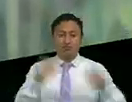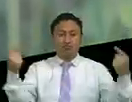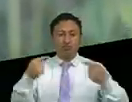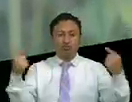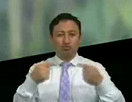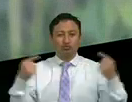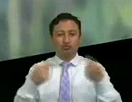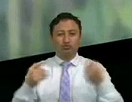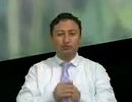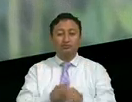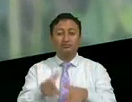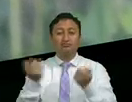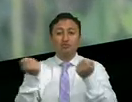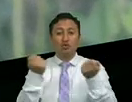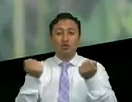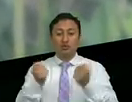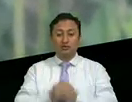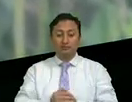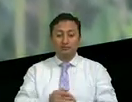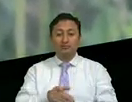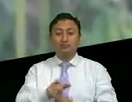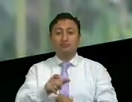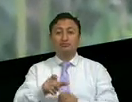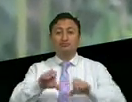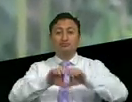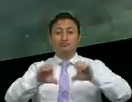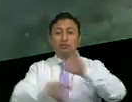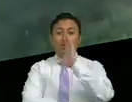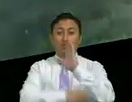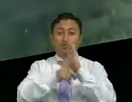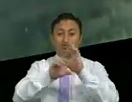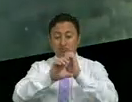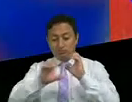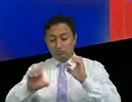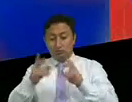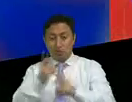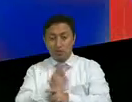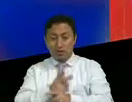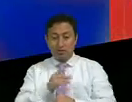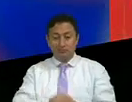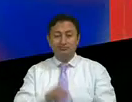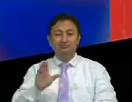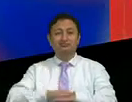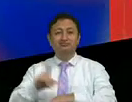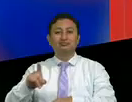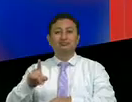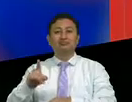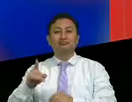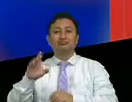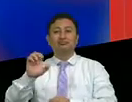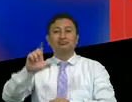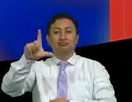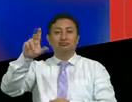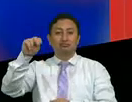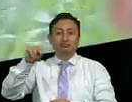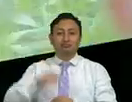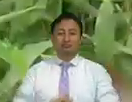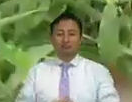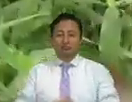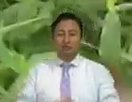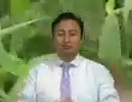operativos de control para evitar ataques a los oleoductos que se han convertido en blancos del ejército de liberación nacional